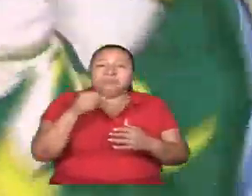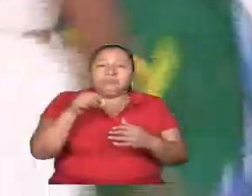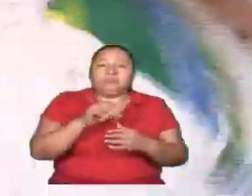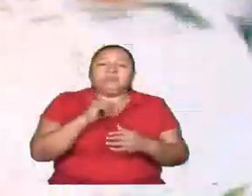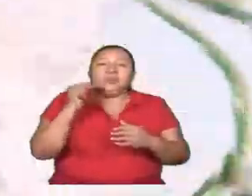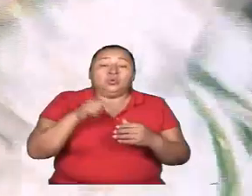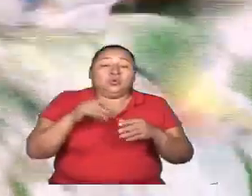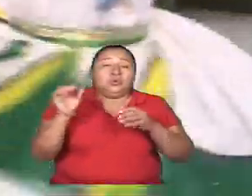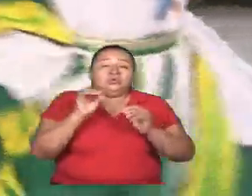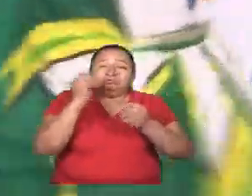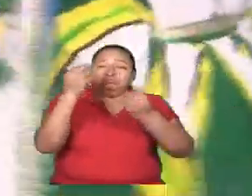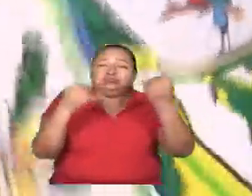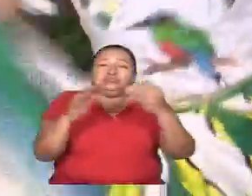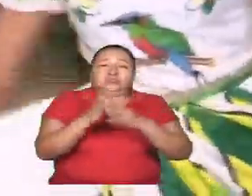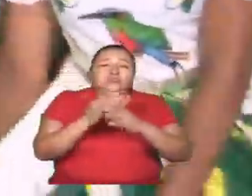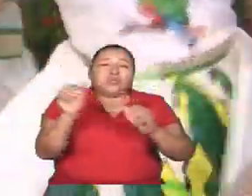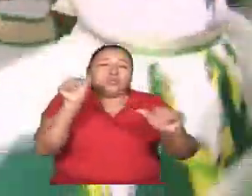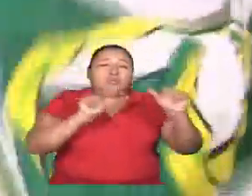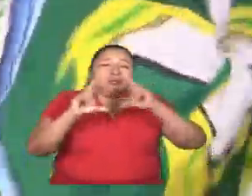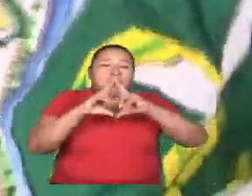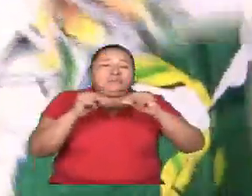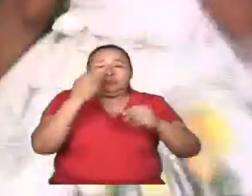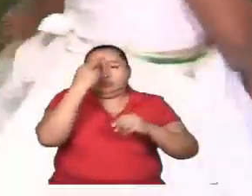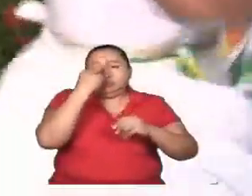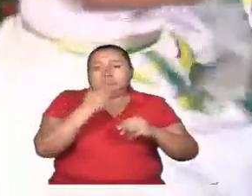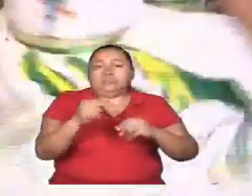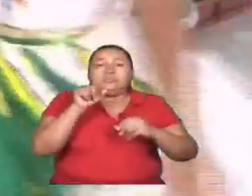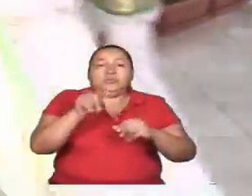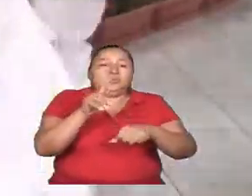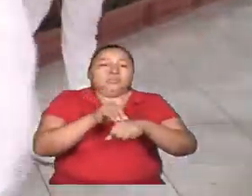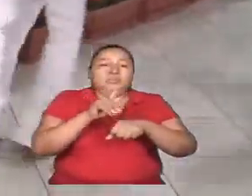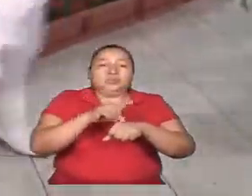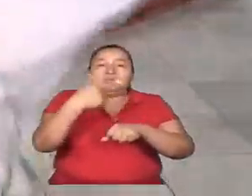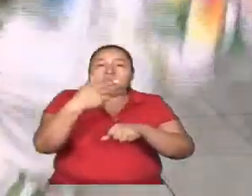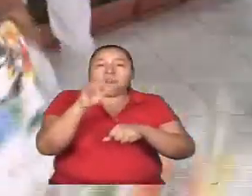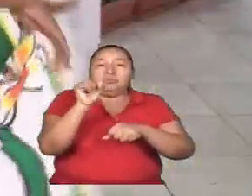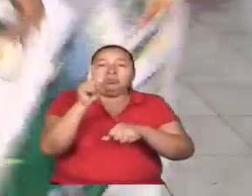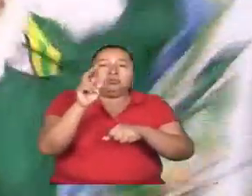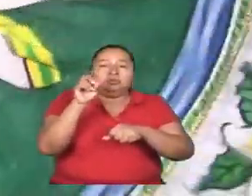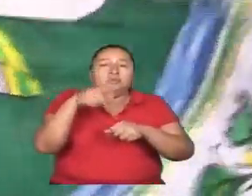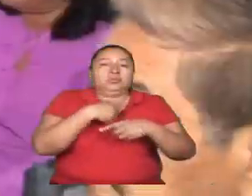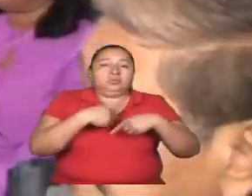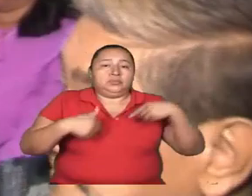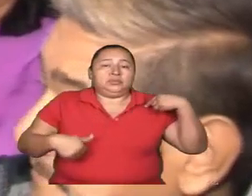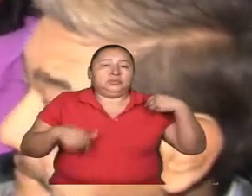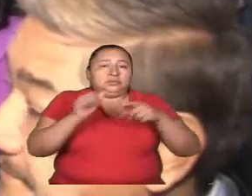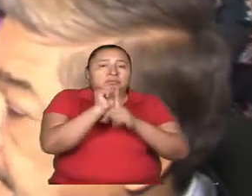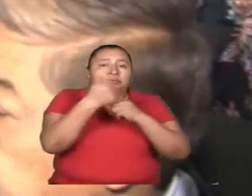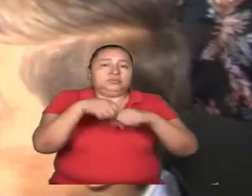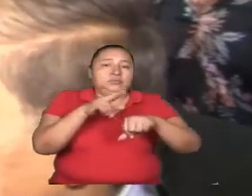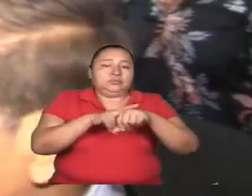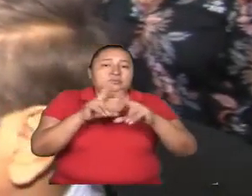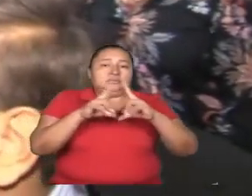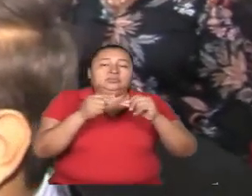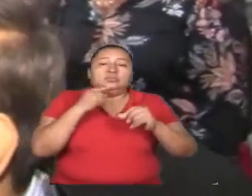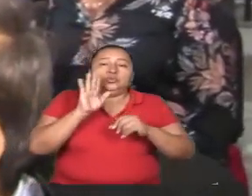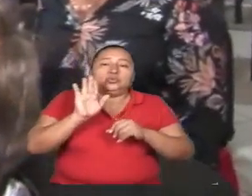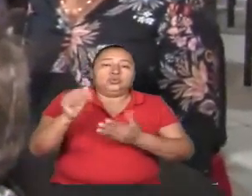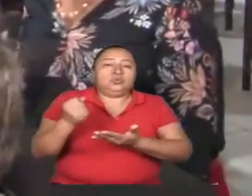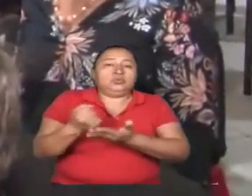Una constelación de estrellas nicaragüenses rindieron homenaje al Dr. Gustavo Porras, presidente de la Asamblea Nacional de Nicaragua, por su aporte